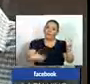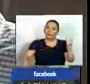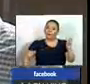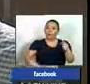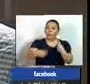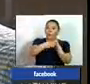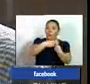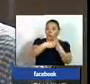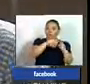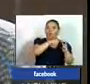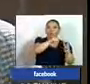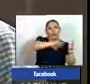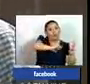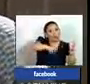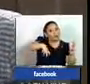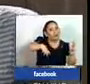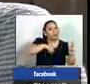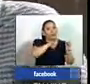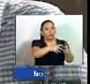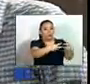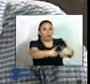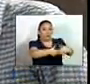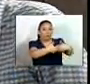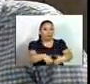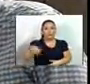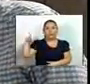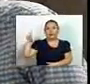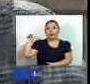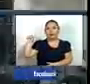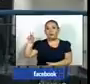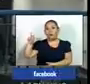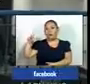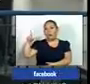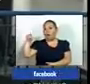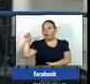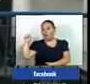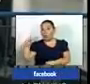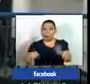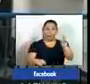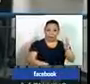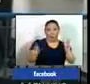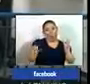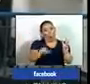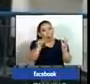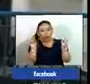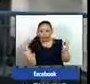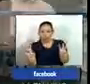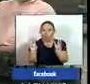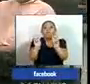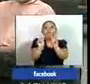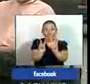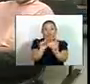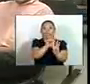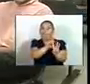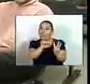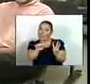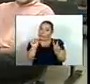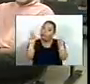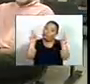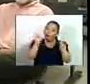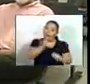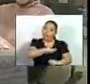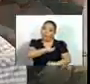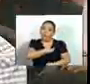accionista de la empresa, involucrada Gustavo López Davison, y otras dos personas más, son los principales señalados por la